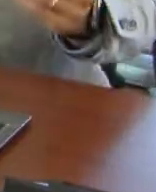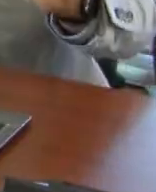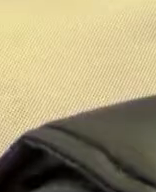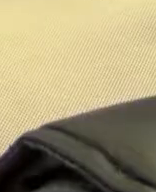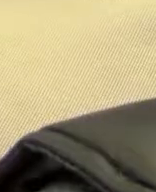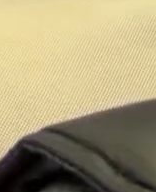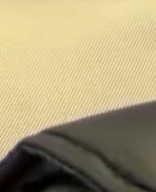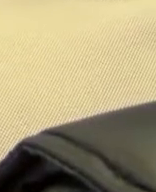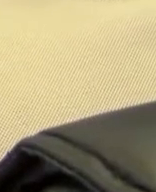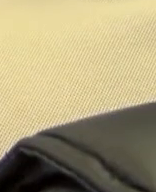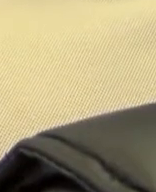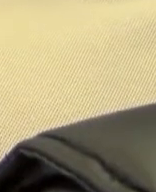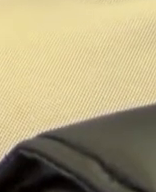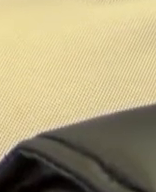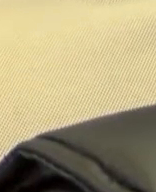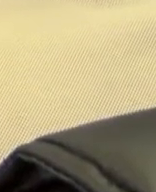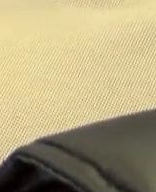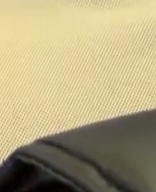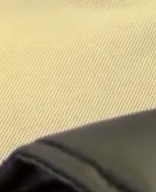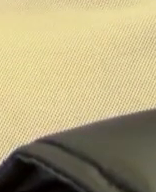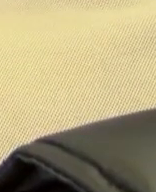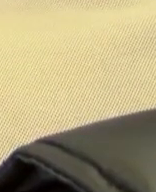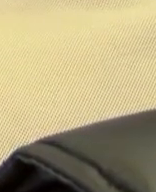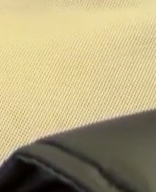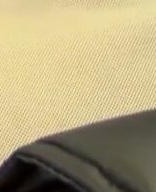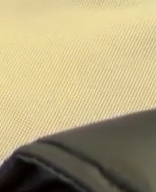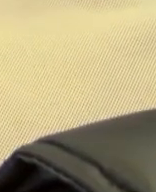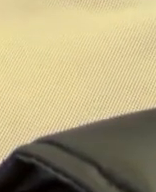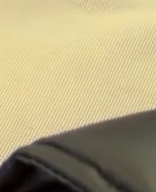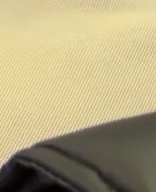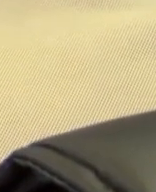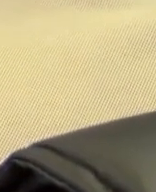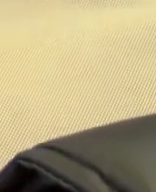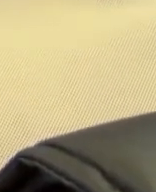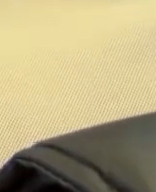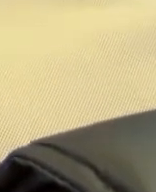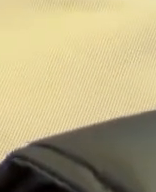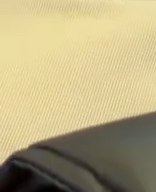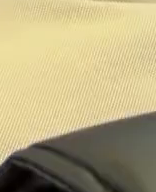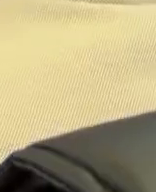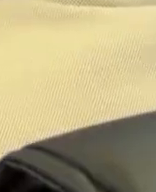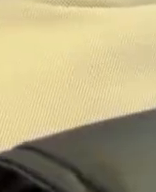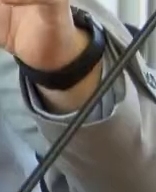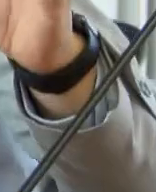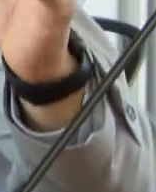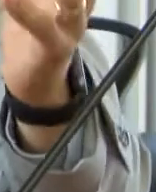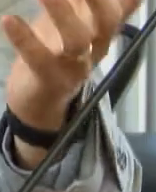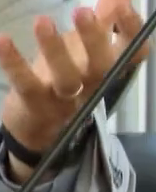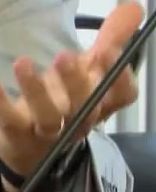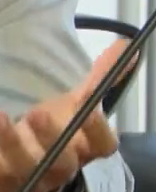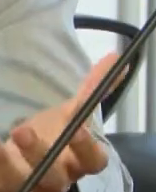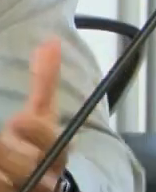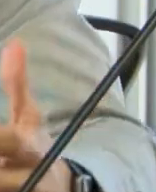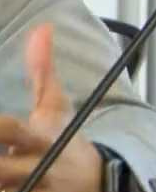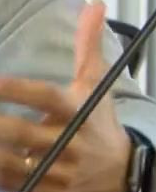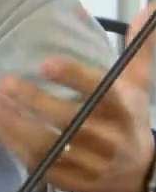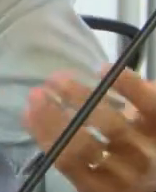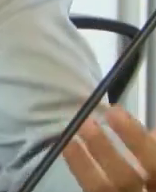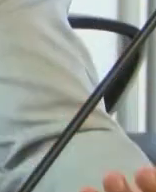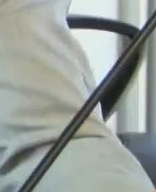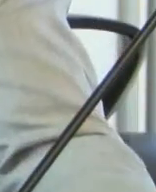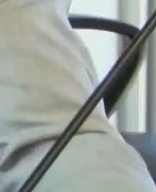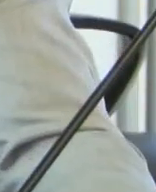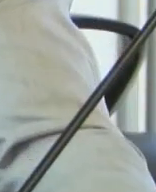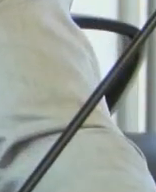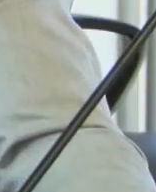Rendimiento y a su vez argumentó cómo es la postulación para que el deportista pueda recibir estos beneficios. A entrar en un debate, ¿por qué